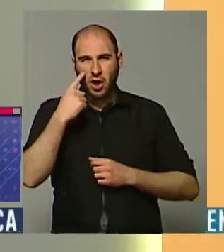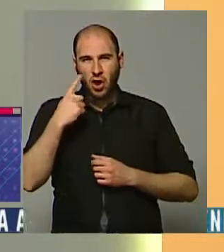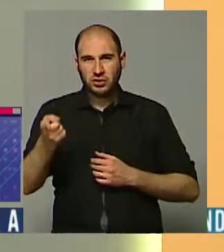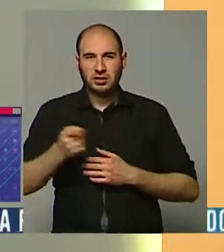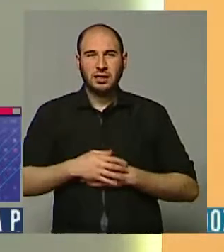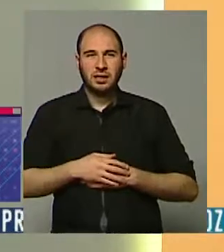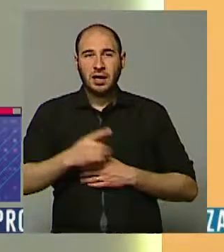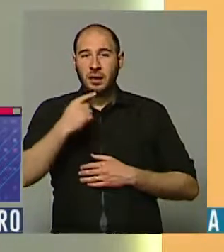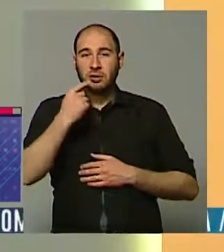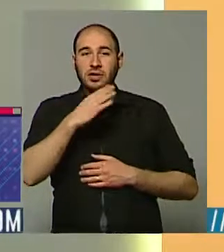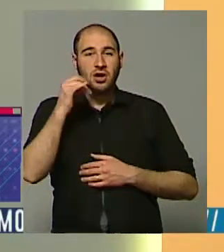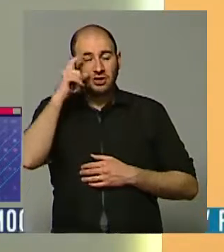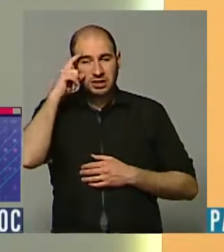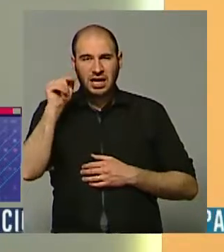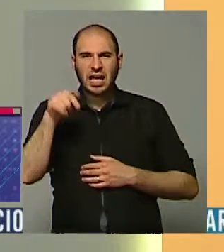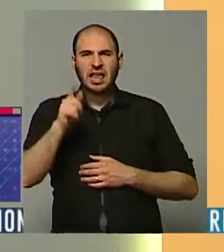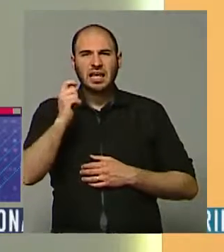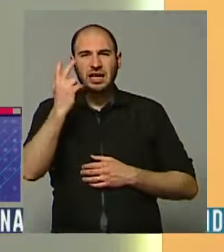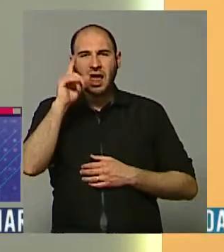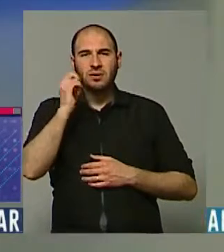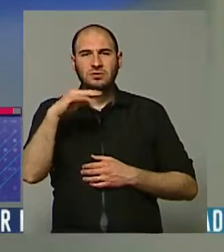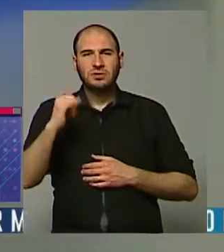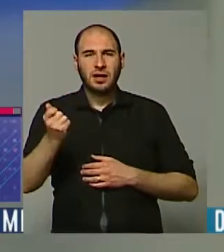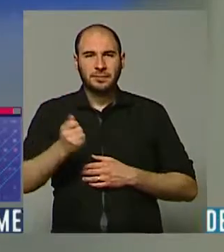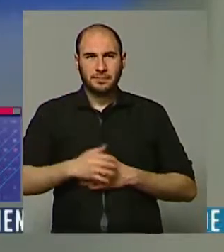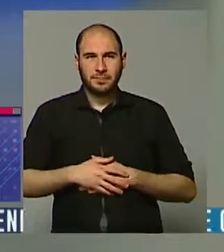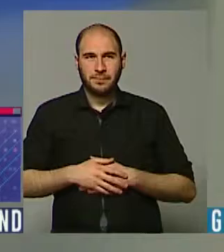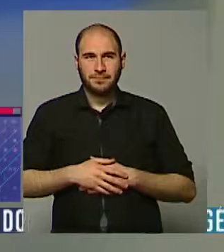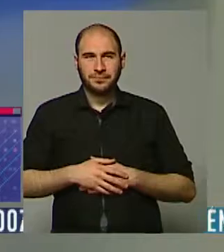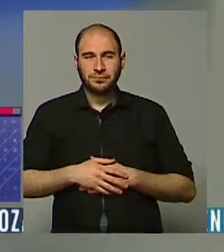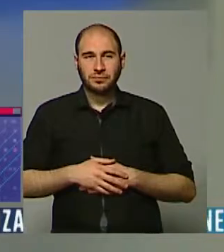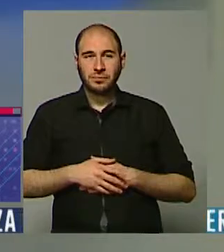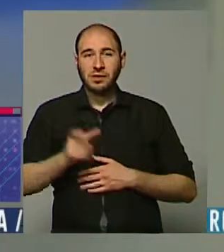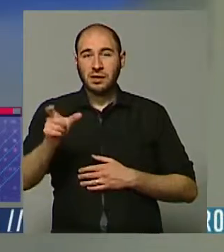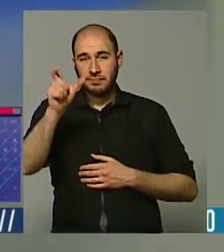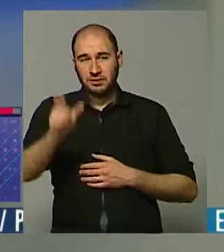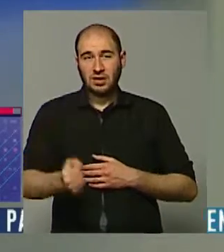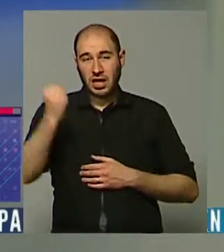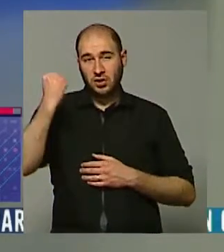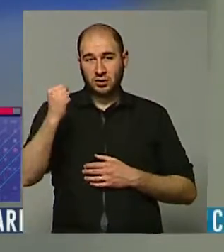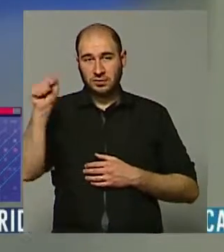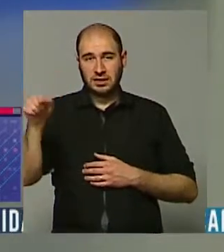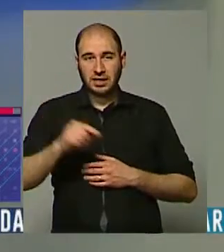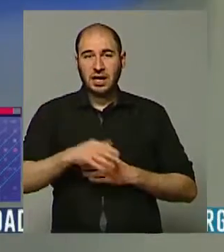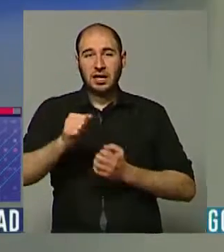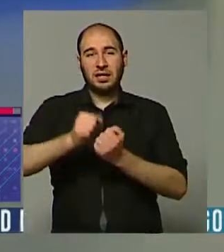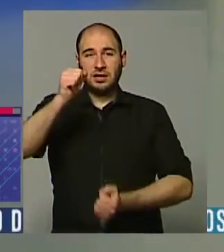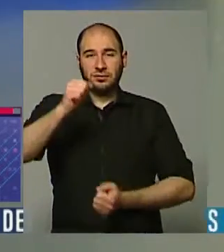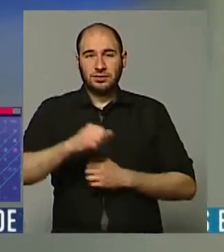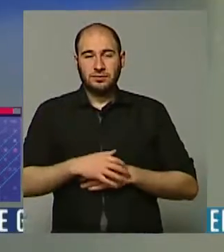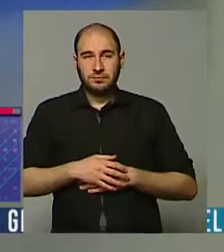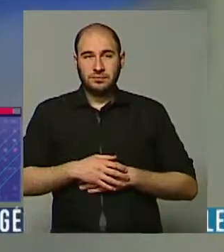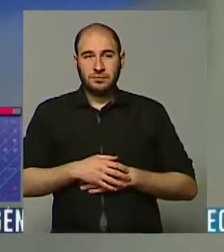conocen. Le vamos a preguntar a José Vargas, ¿quién es Hernán Lacunza? Bueno, es un economista egresado